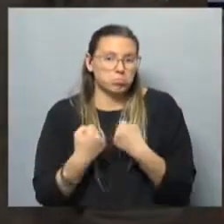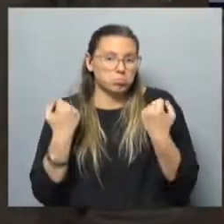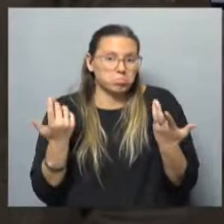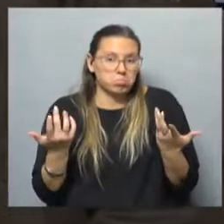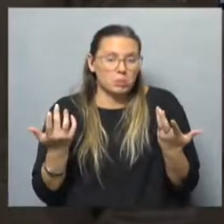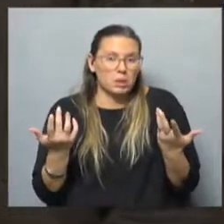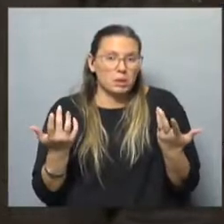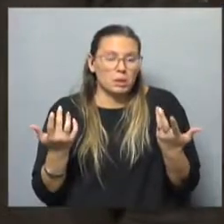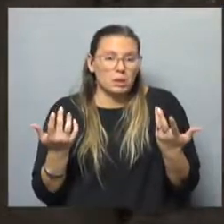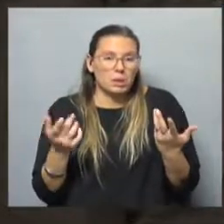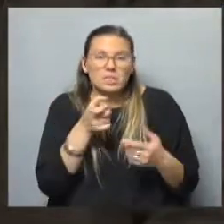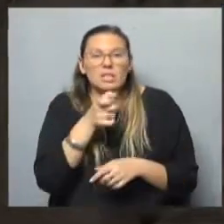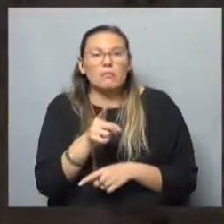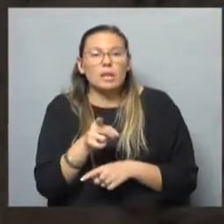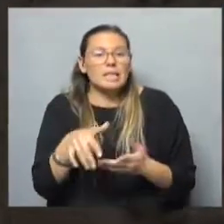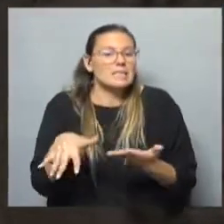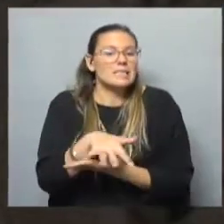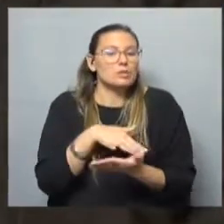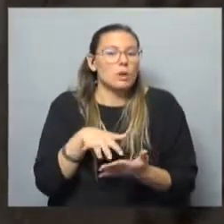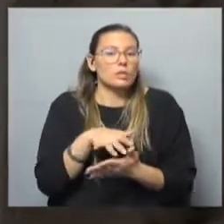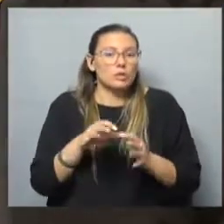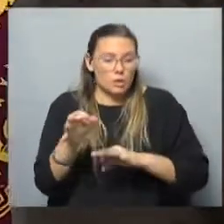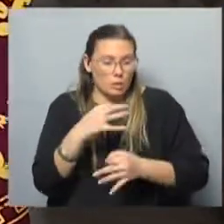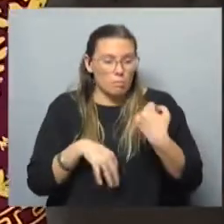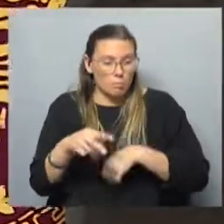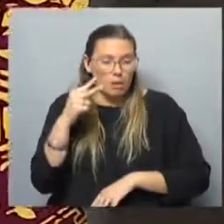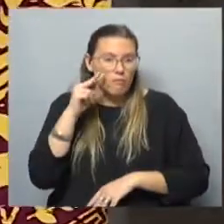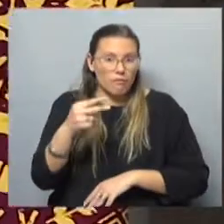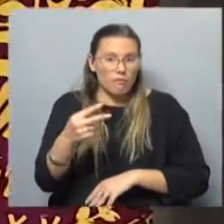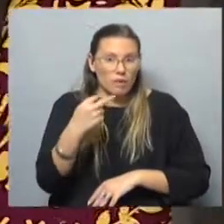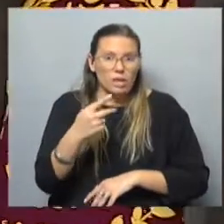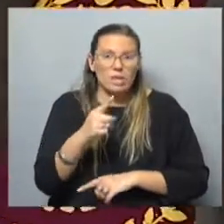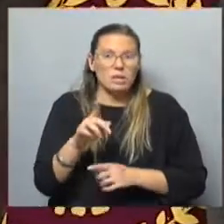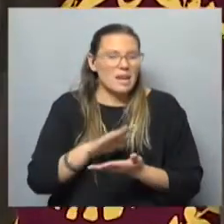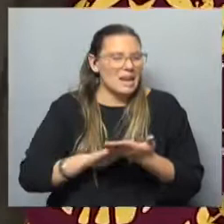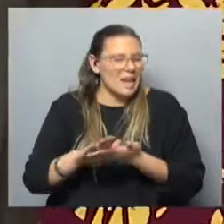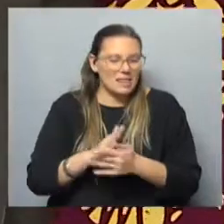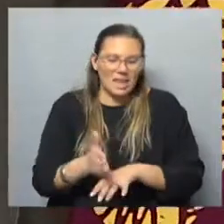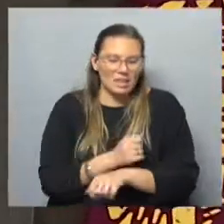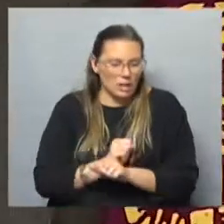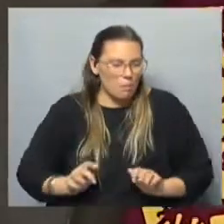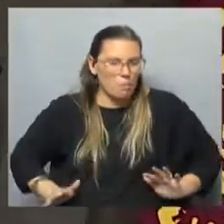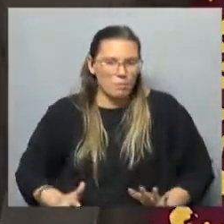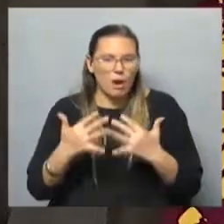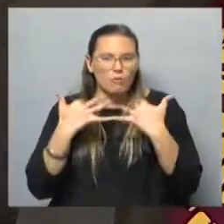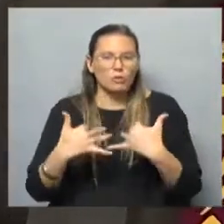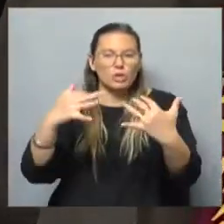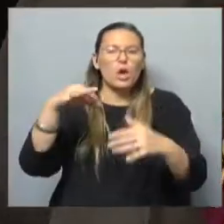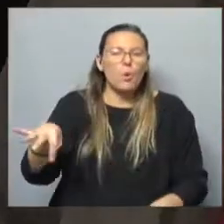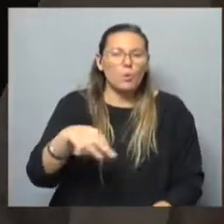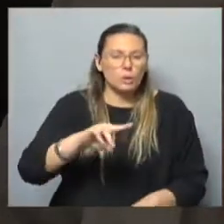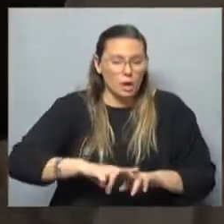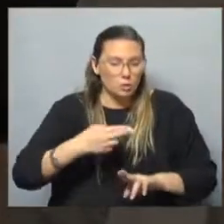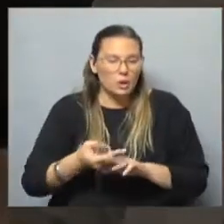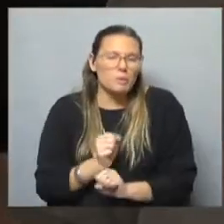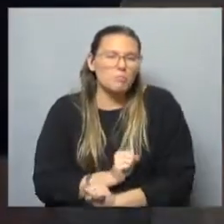decir es que nada de lo que sucede en el espectáculo está guionado. Quiere decir que hacemos funciones únicas e